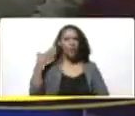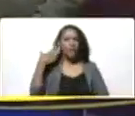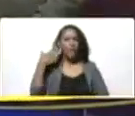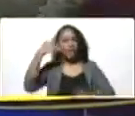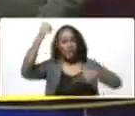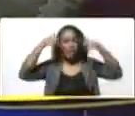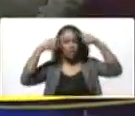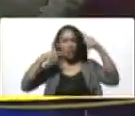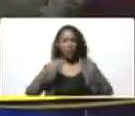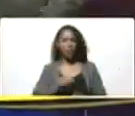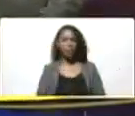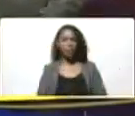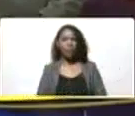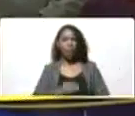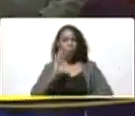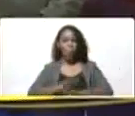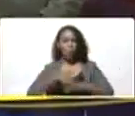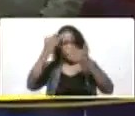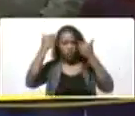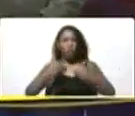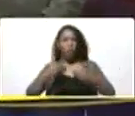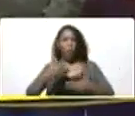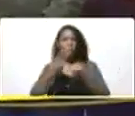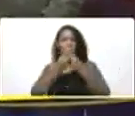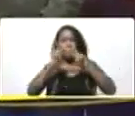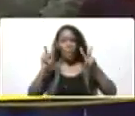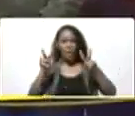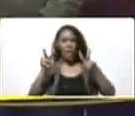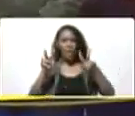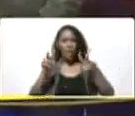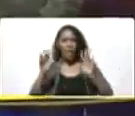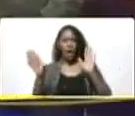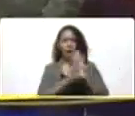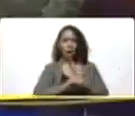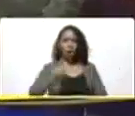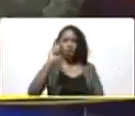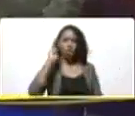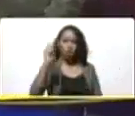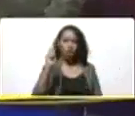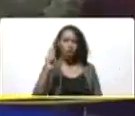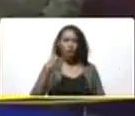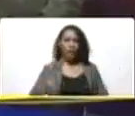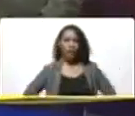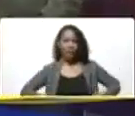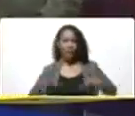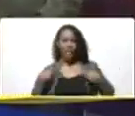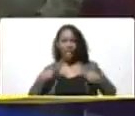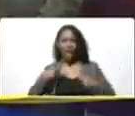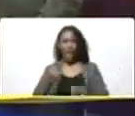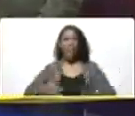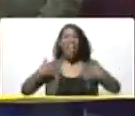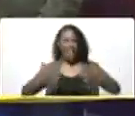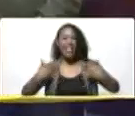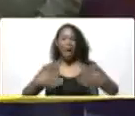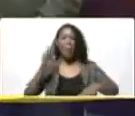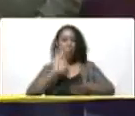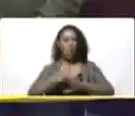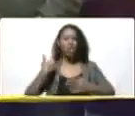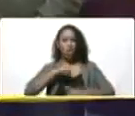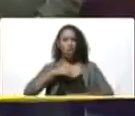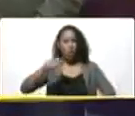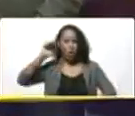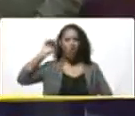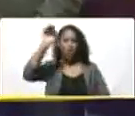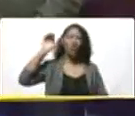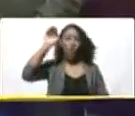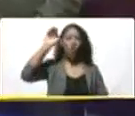Orgullosamente chavista, porque somos la paz, la constitución, la vida, la alegría, y porque somos el